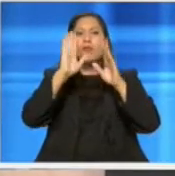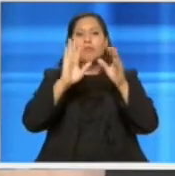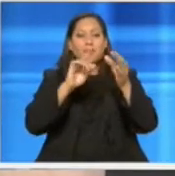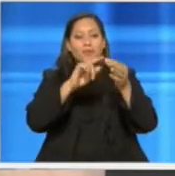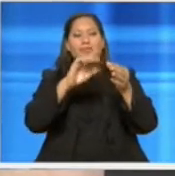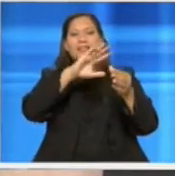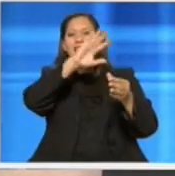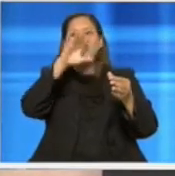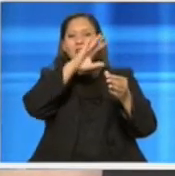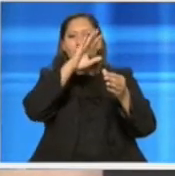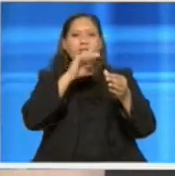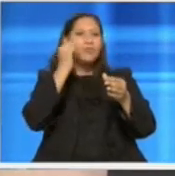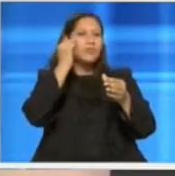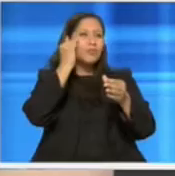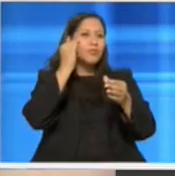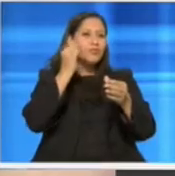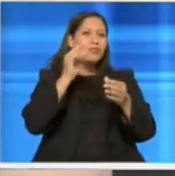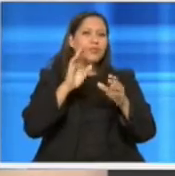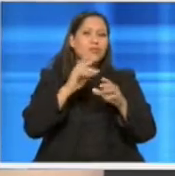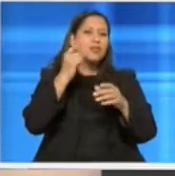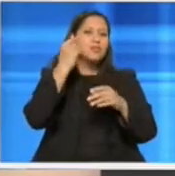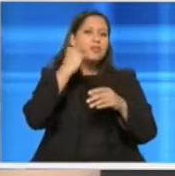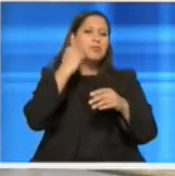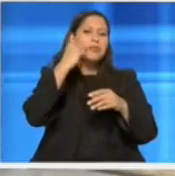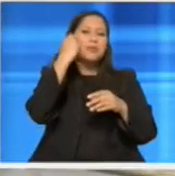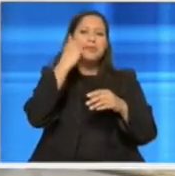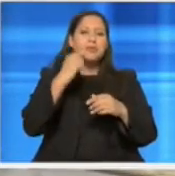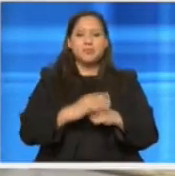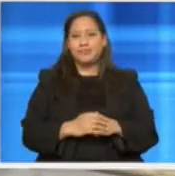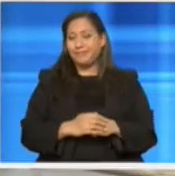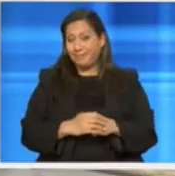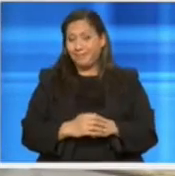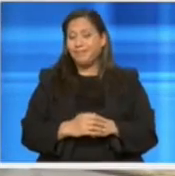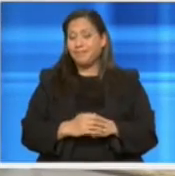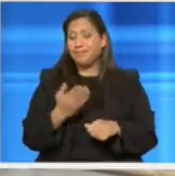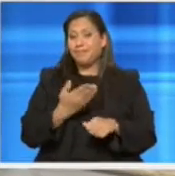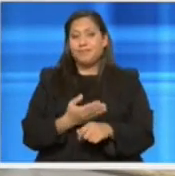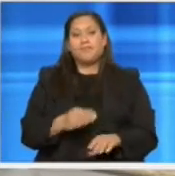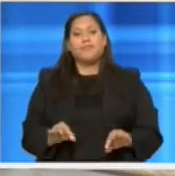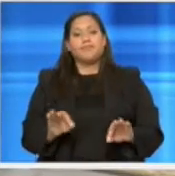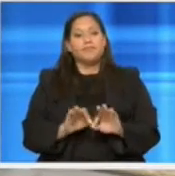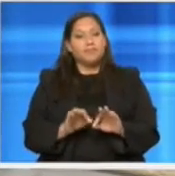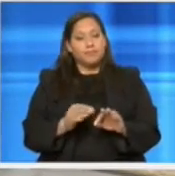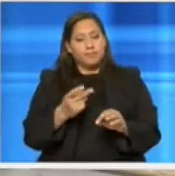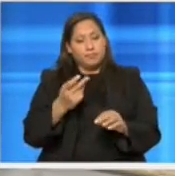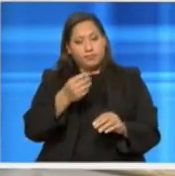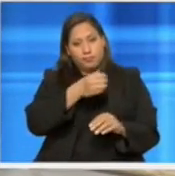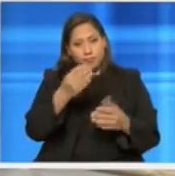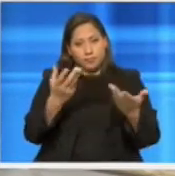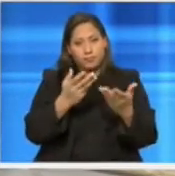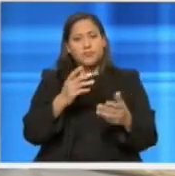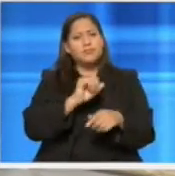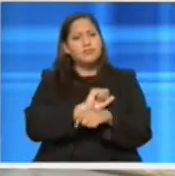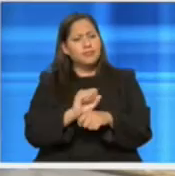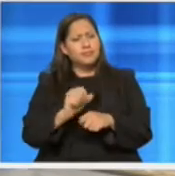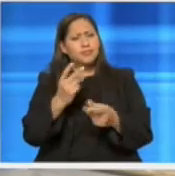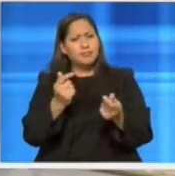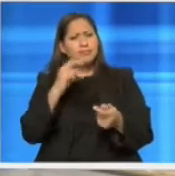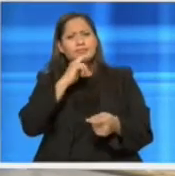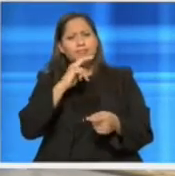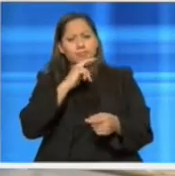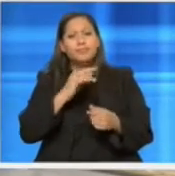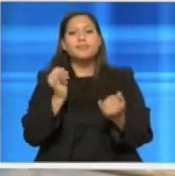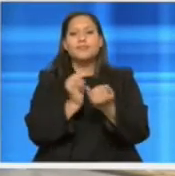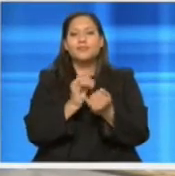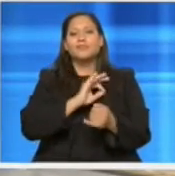de cebolla y con mucha cuarteadura. Yo creo que sí es importante llevar a cabo esta rutina. Realmente es muy sencilla, muy rápida en tiempo